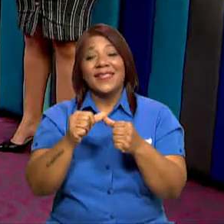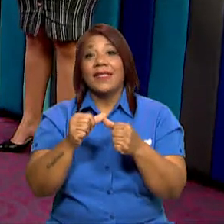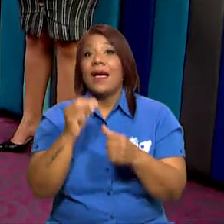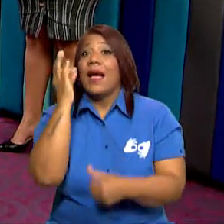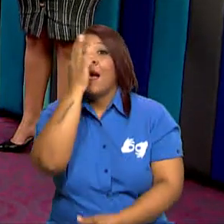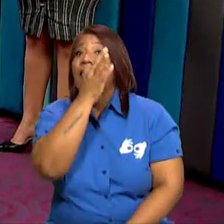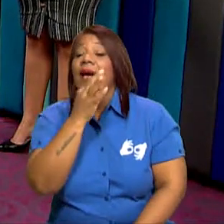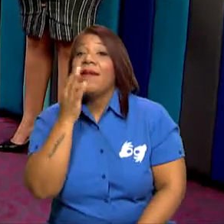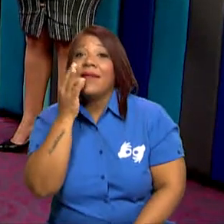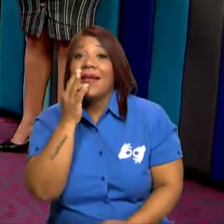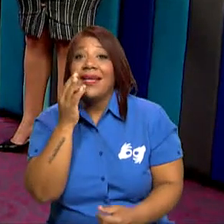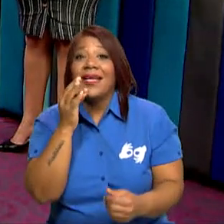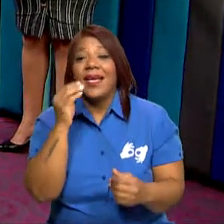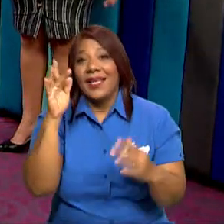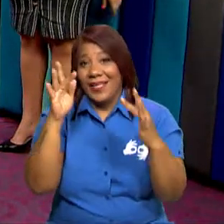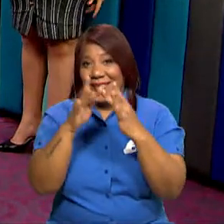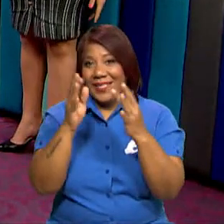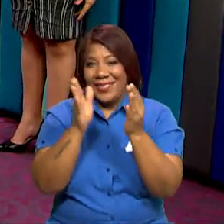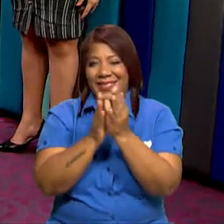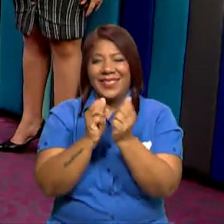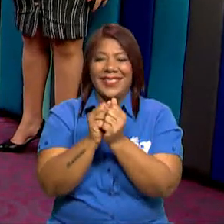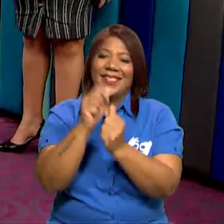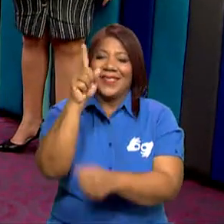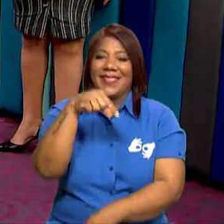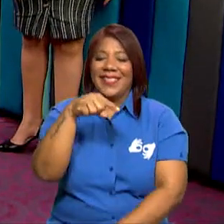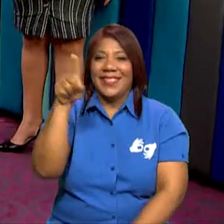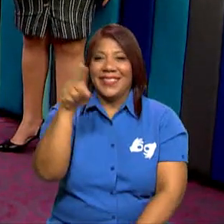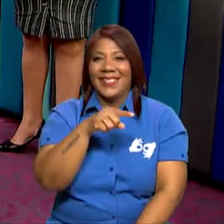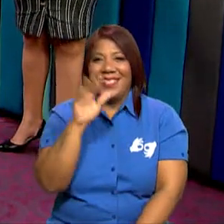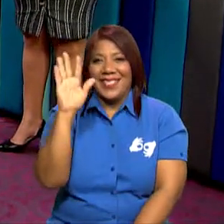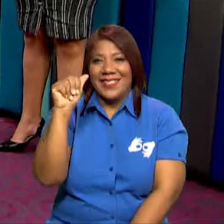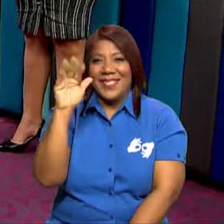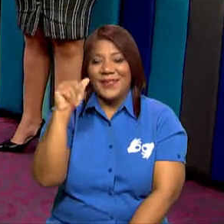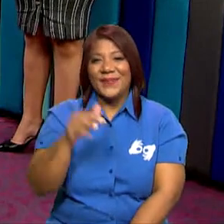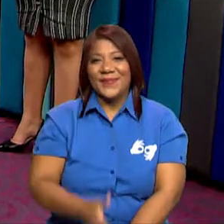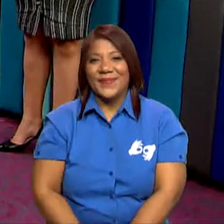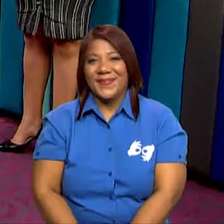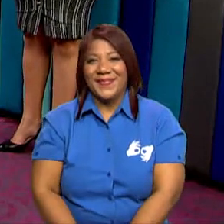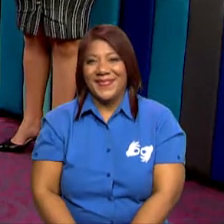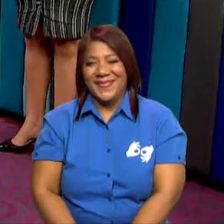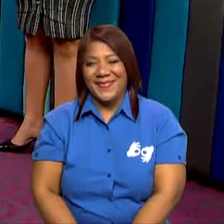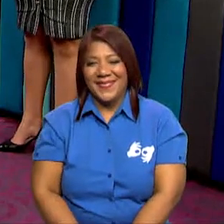Fluffy, conéctate con la estrella y nos vemos en la próxima. ¡Chao! ¡Bye!